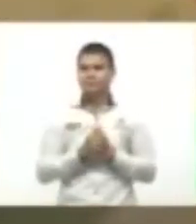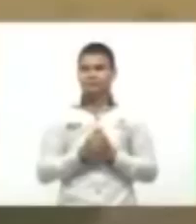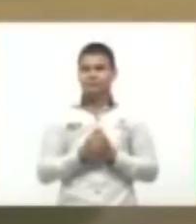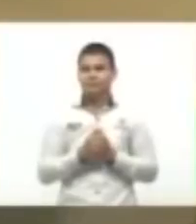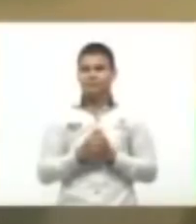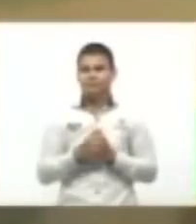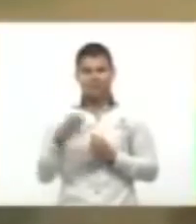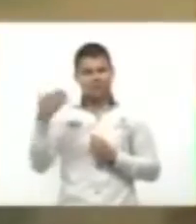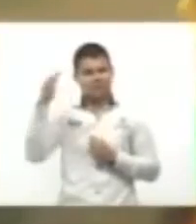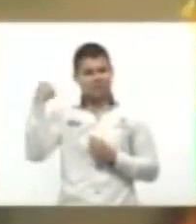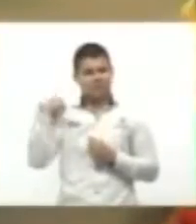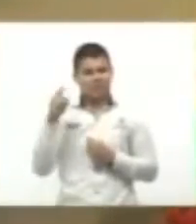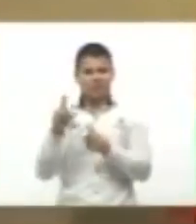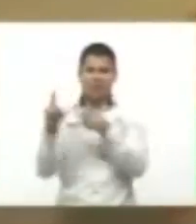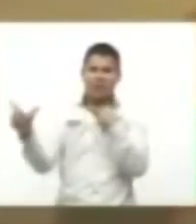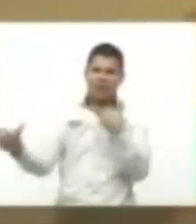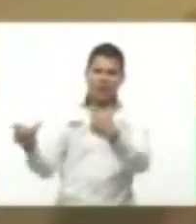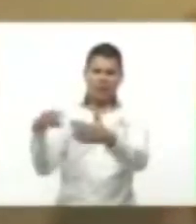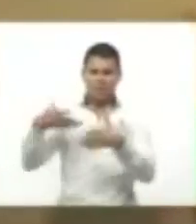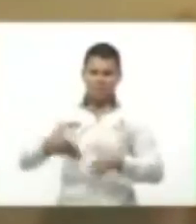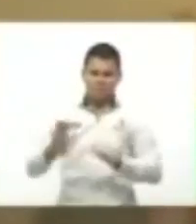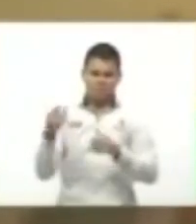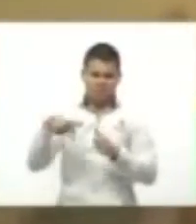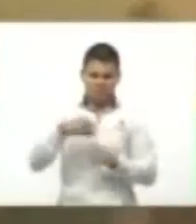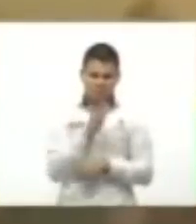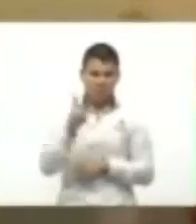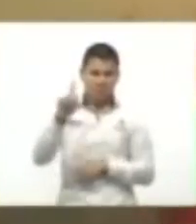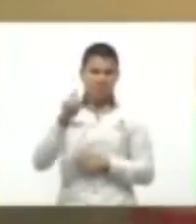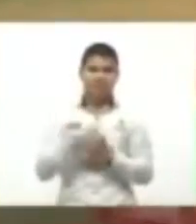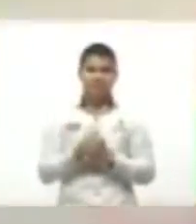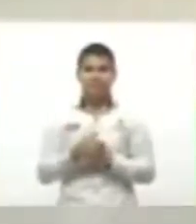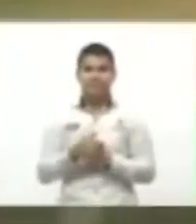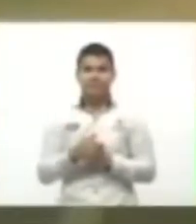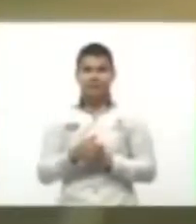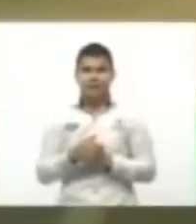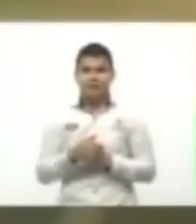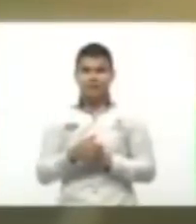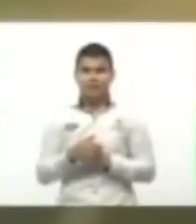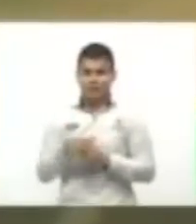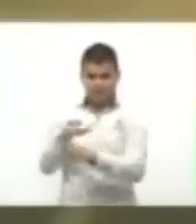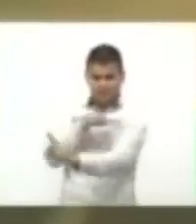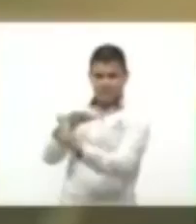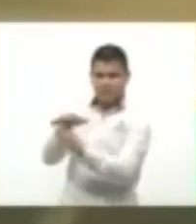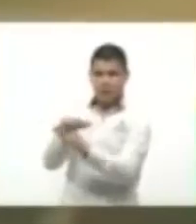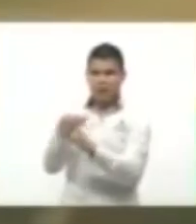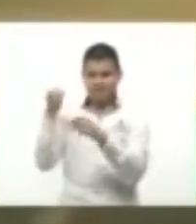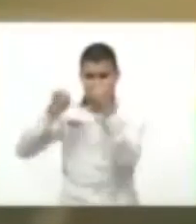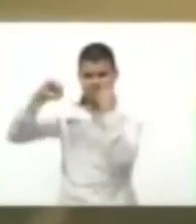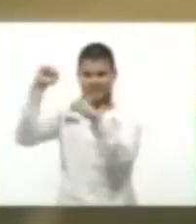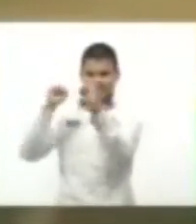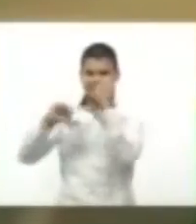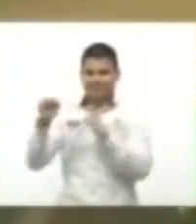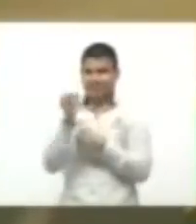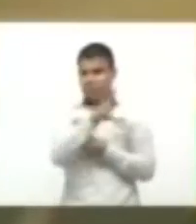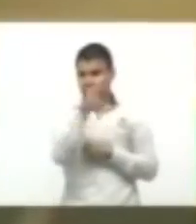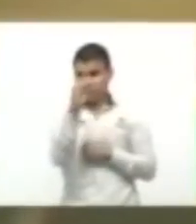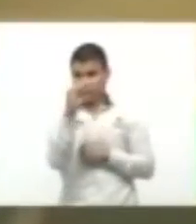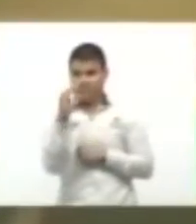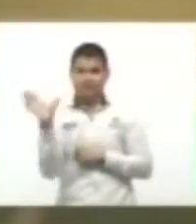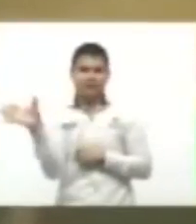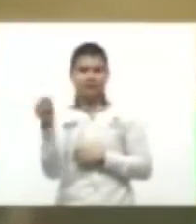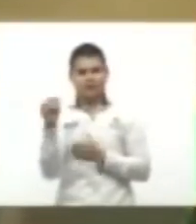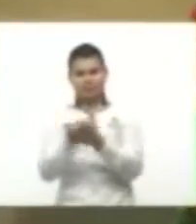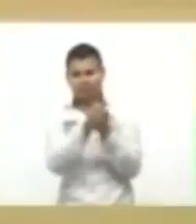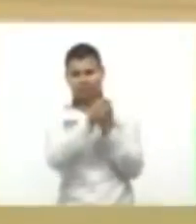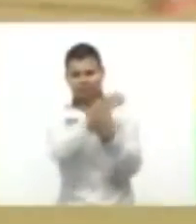de esta tierra también se dejaron contagiar por el espíritu carnavalero. Un saludo para todos los seguidores del Costeño, un abrazo para todos